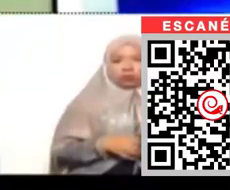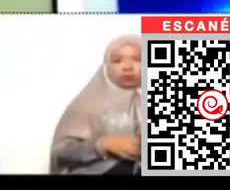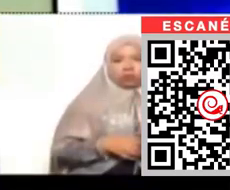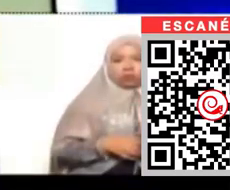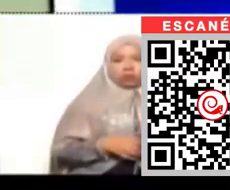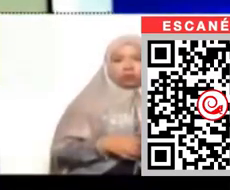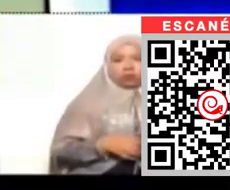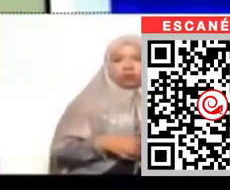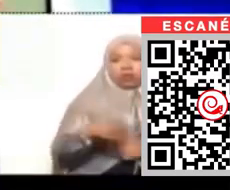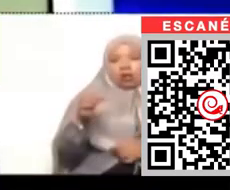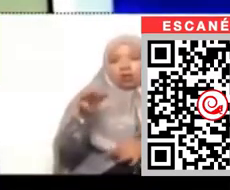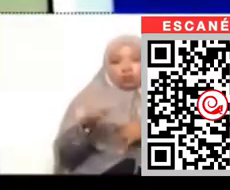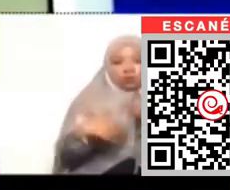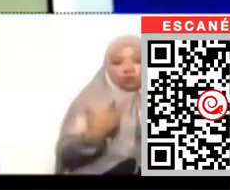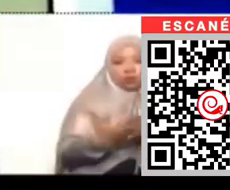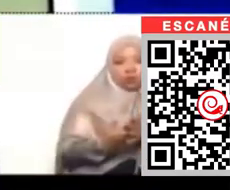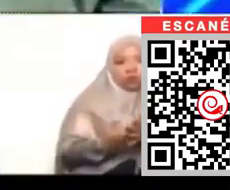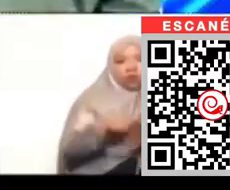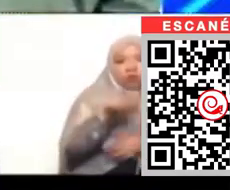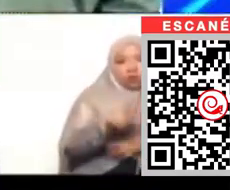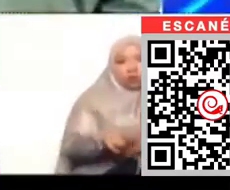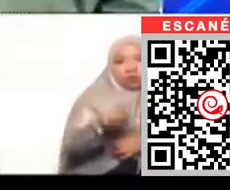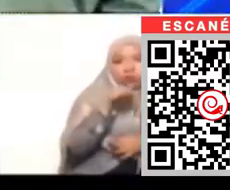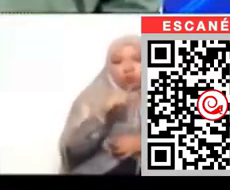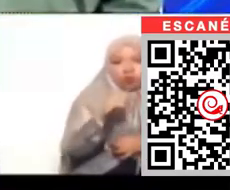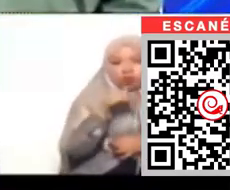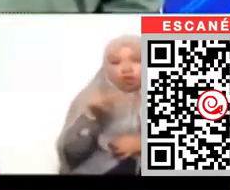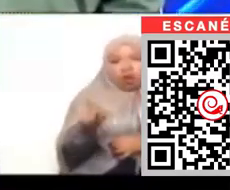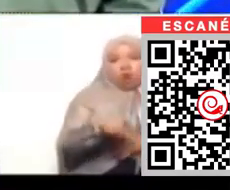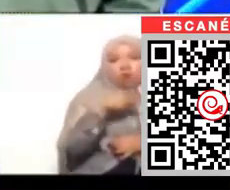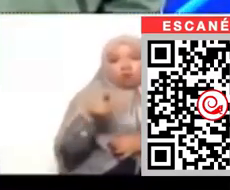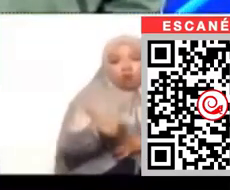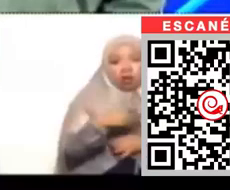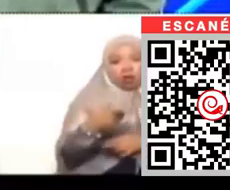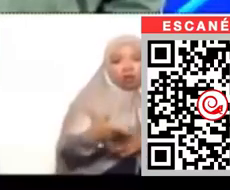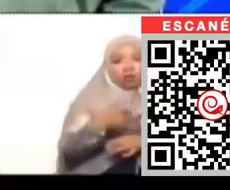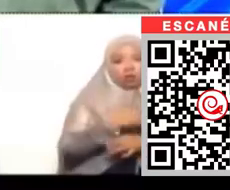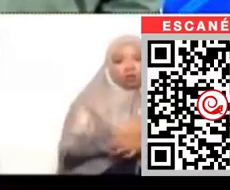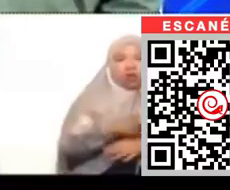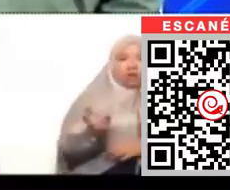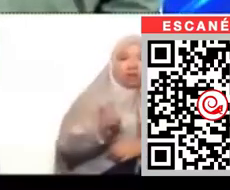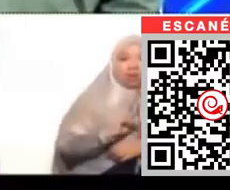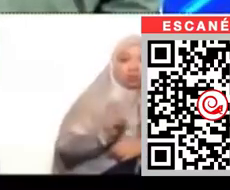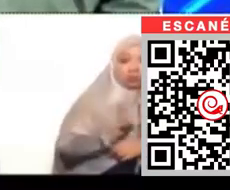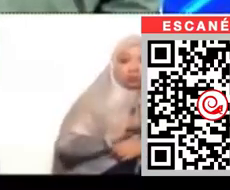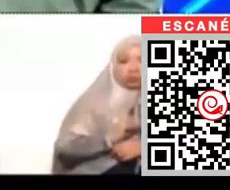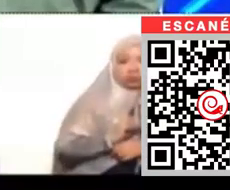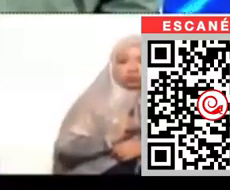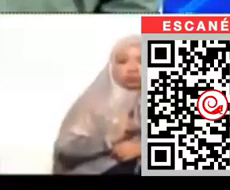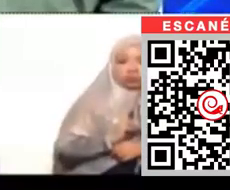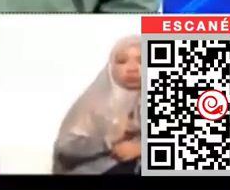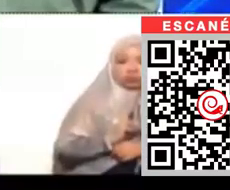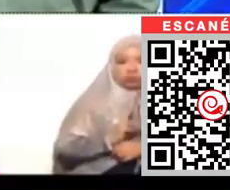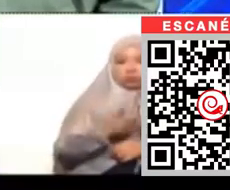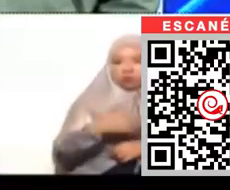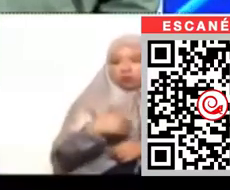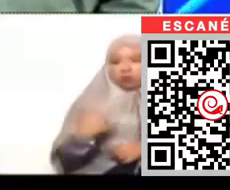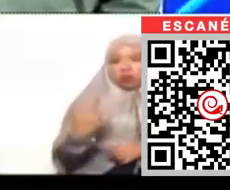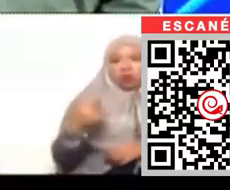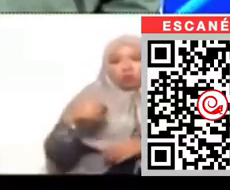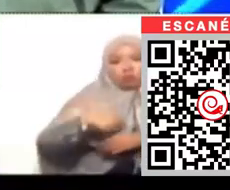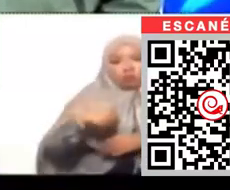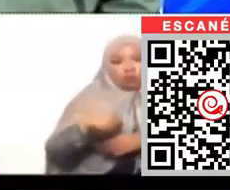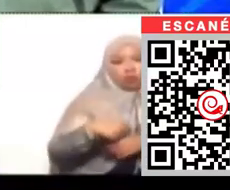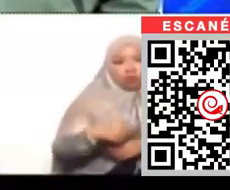que revela que una parte, desgraciadamente, de la política o de la antipolítica venezolana hace las veces que quiere ir a elecciones,